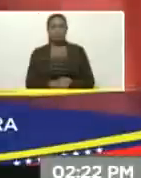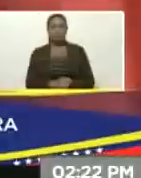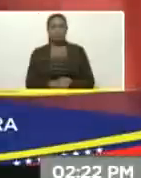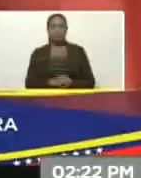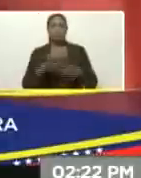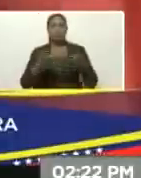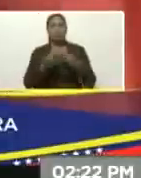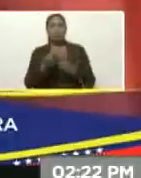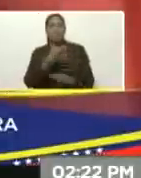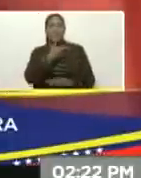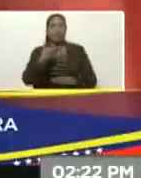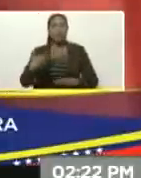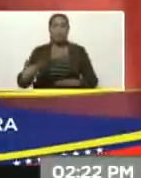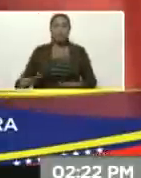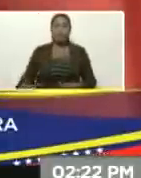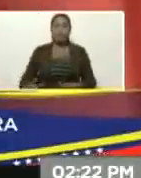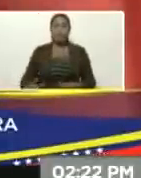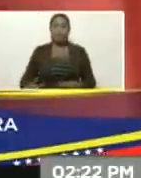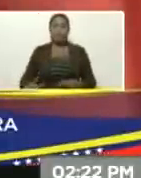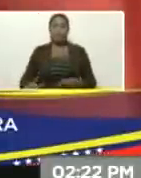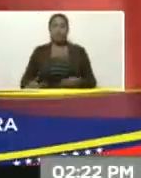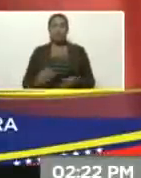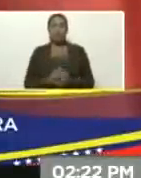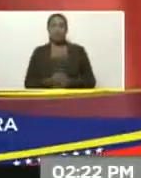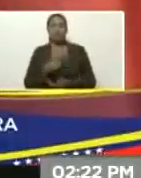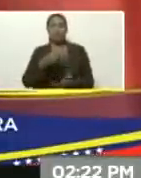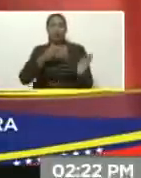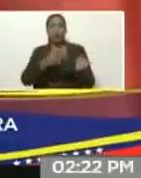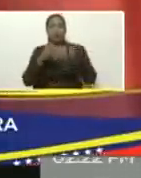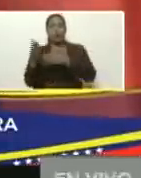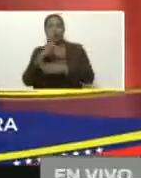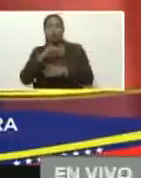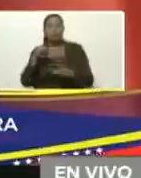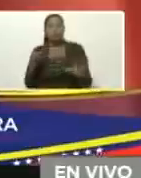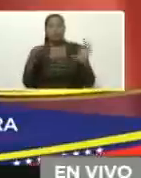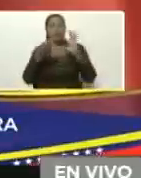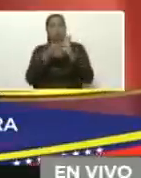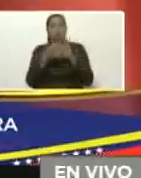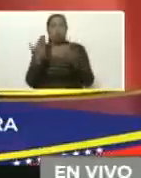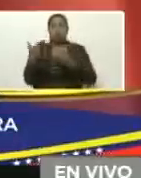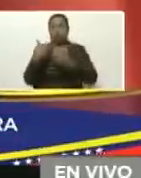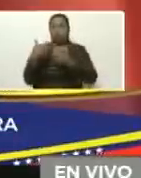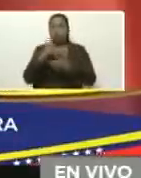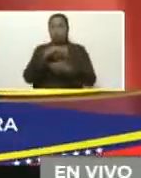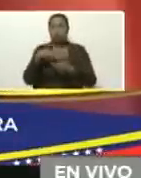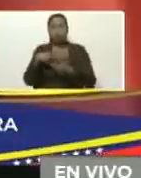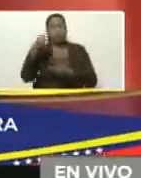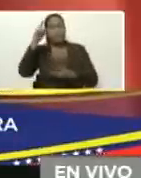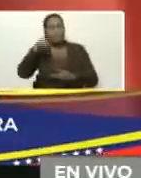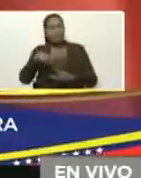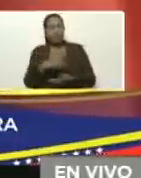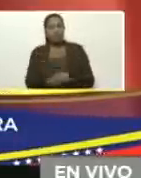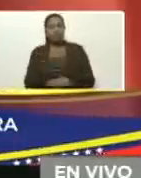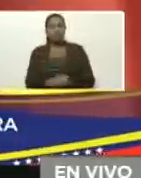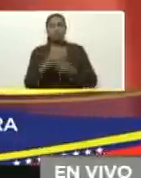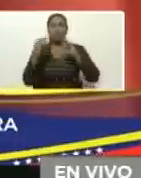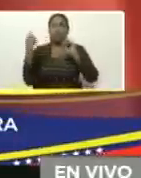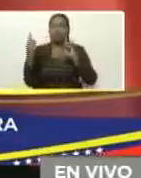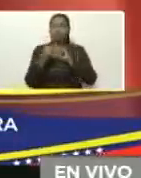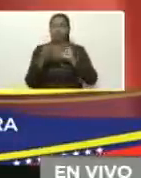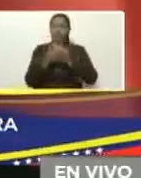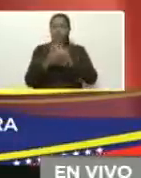Con el señor presidente, aparte de nuestras relaciones mutuas, también hemos hablado